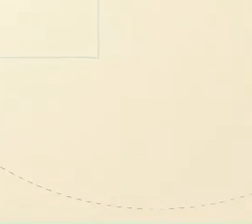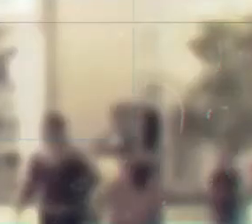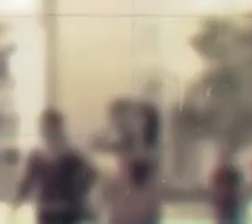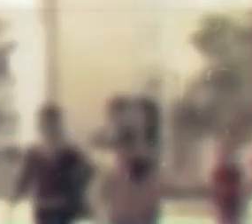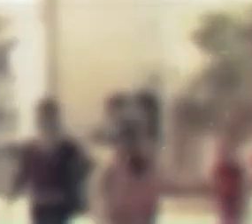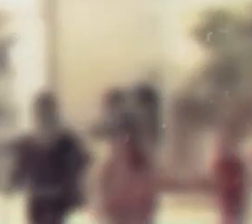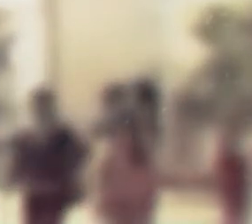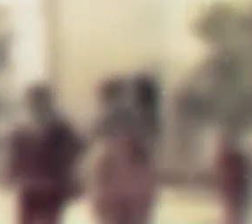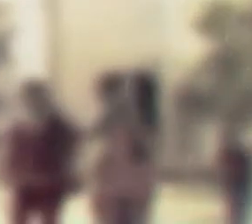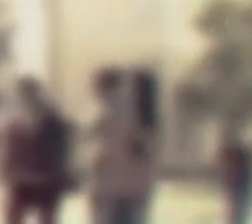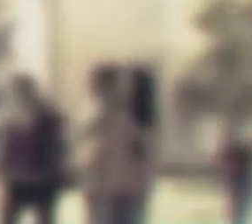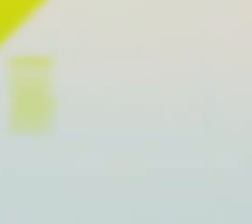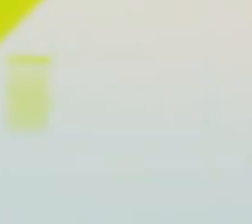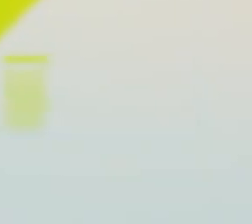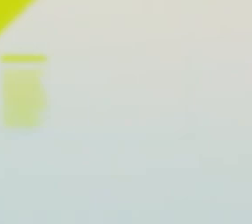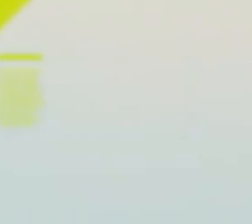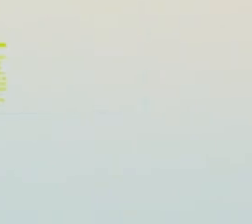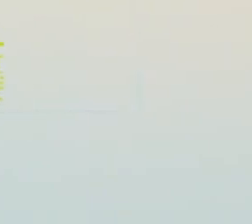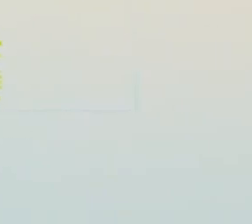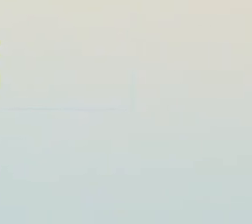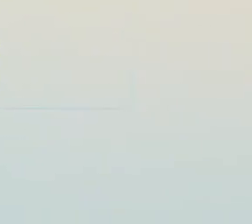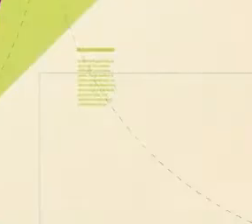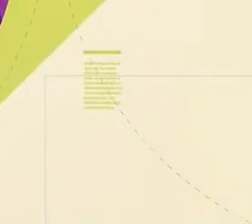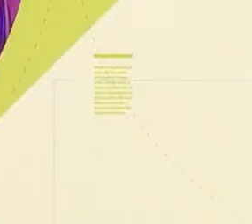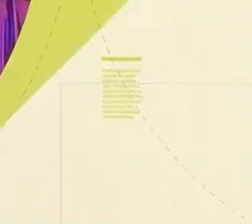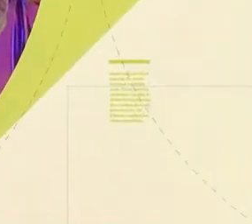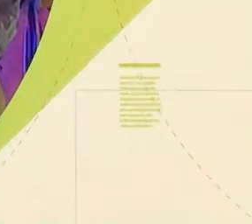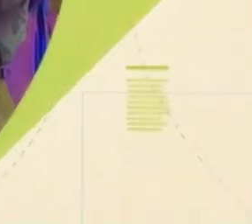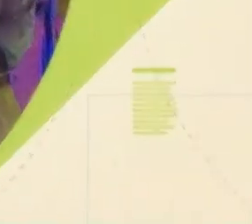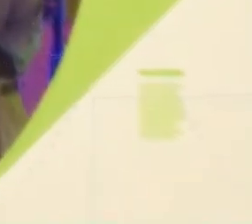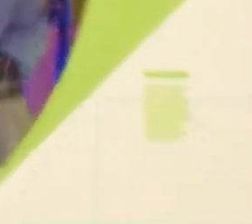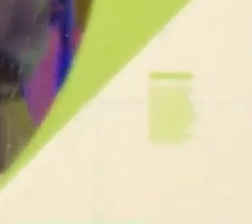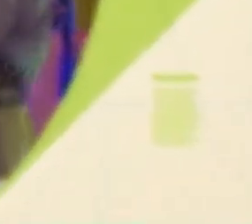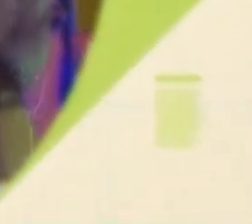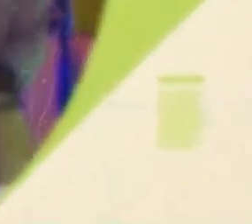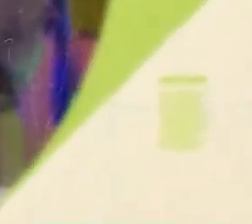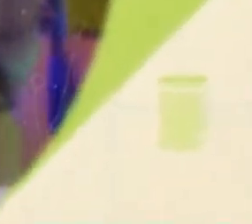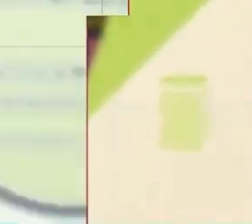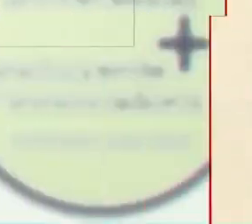Por una universidad más incluyente e innovadora.